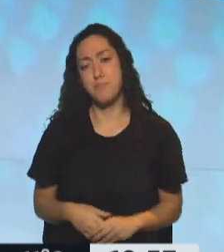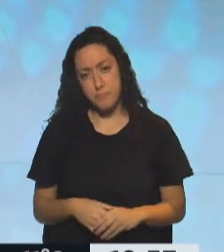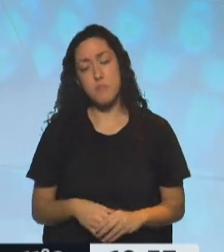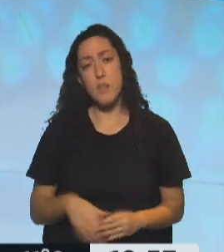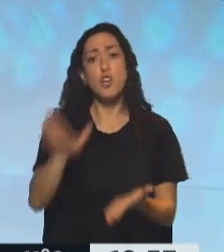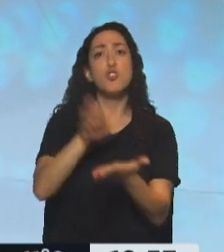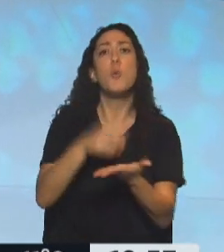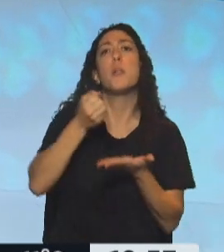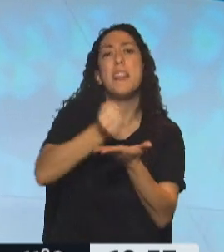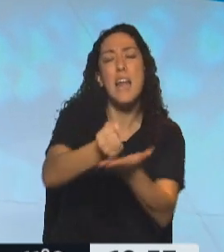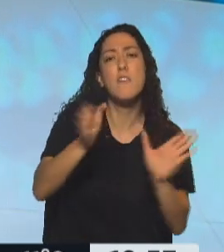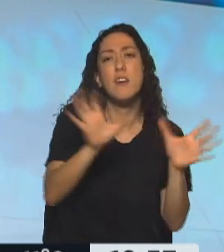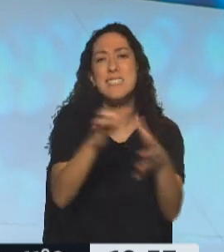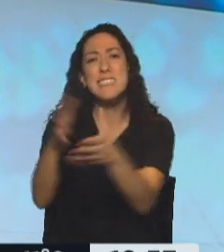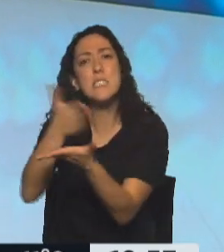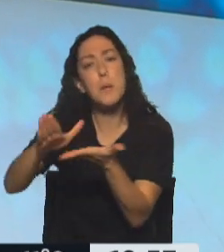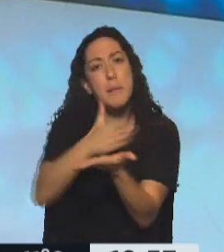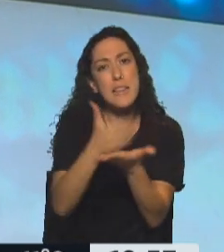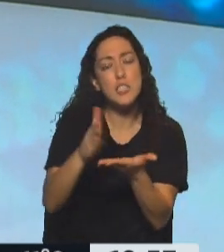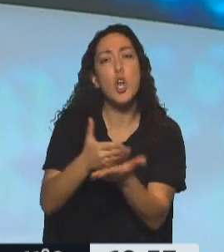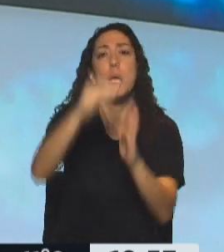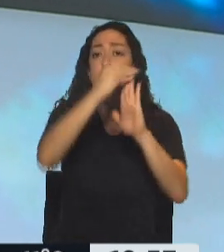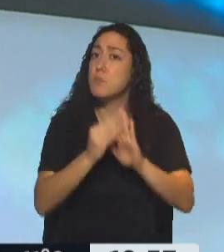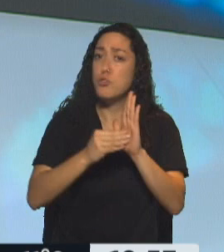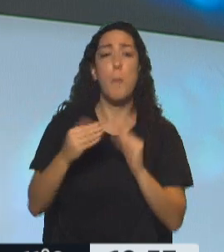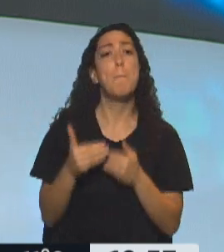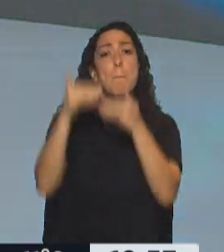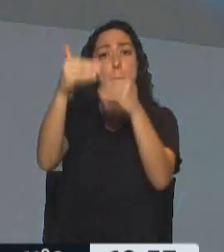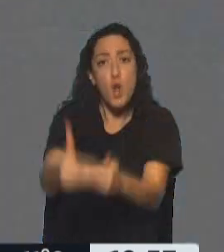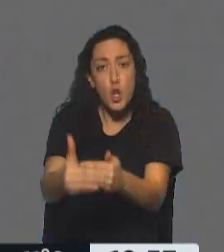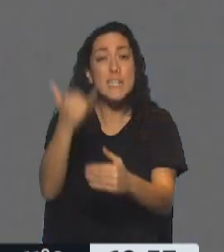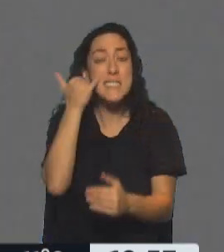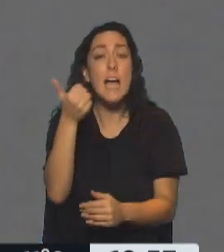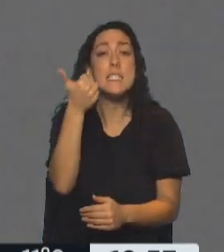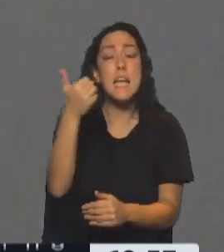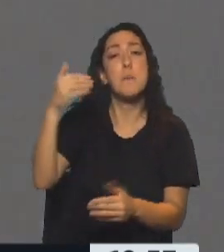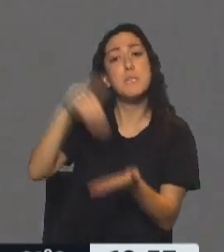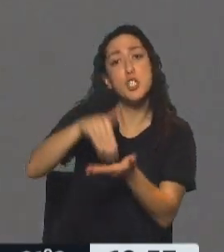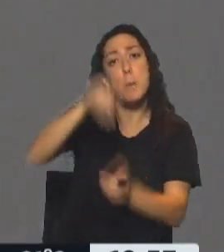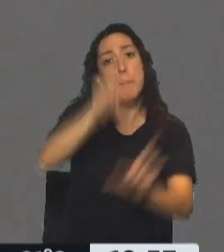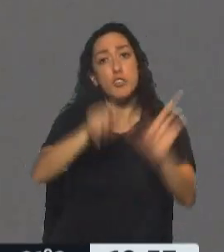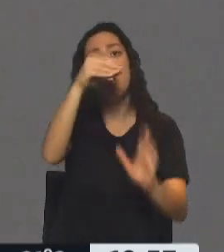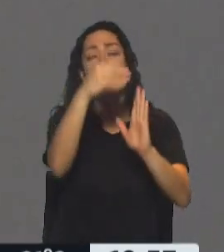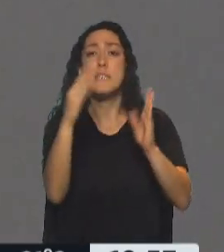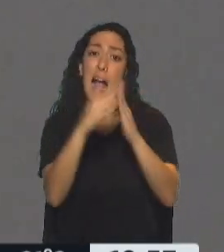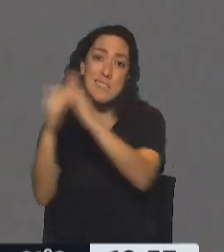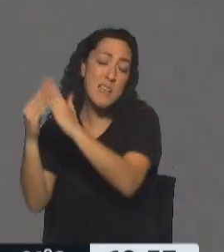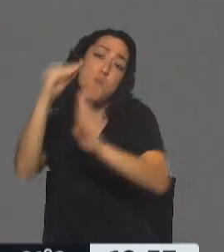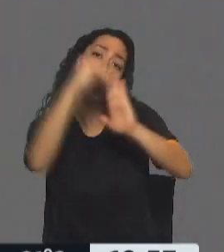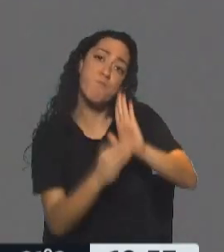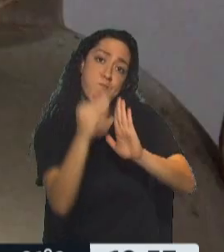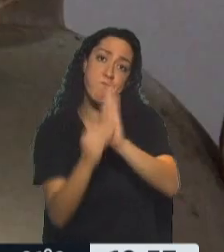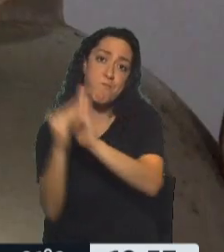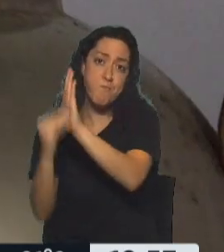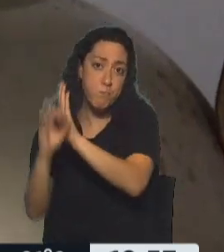Segmentación de tarifas, prorrogaron la inscripción. Ya hay más de 6 millones de hogares que se inscribieron y llenaron